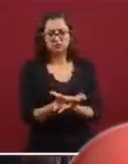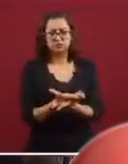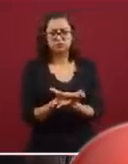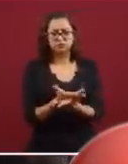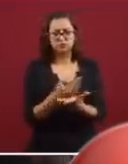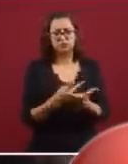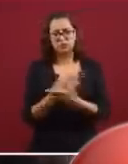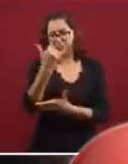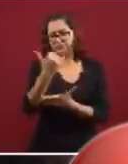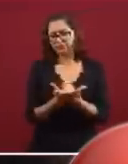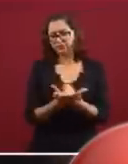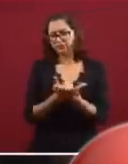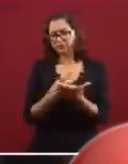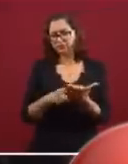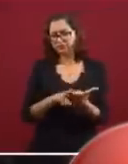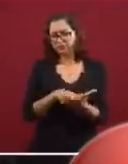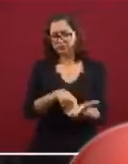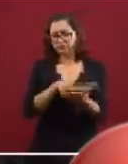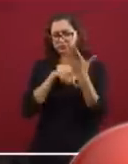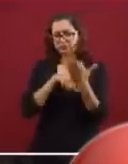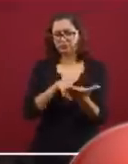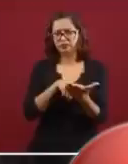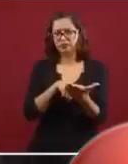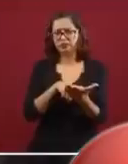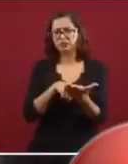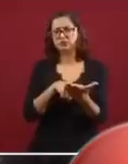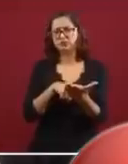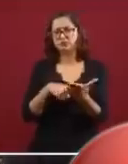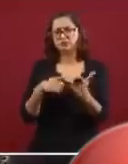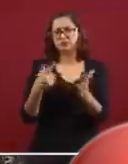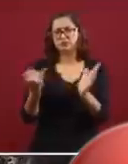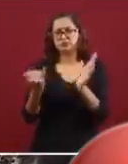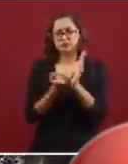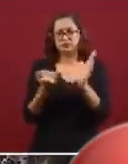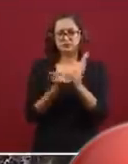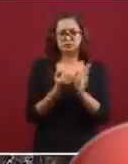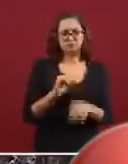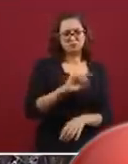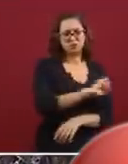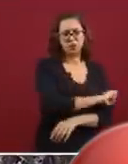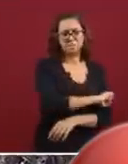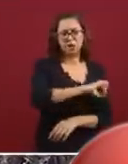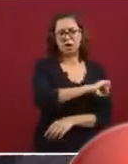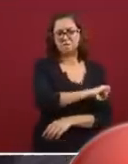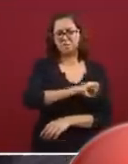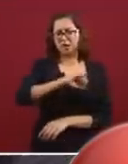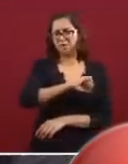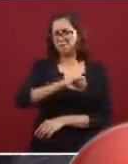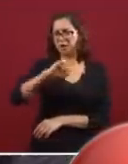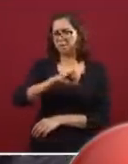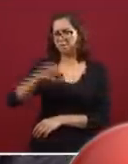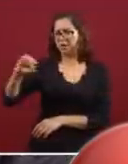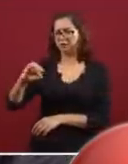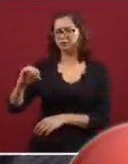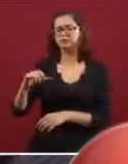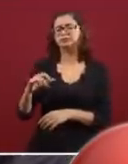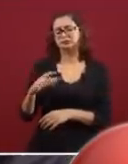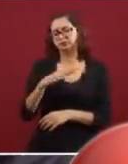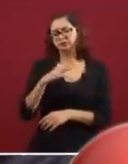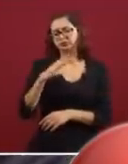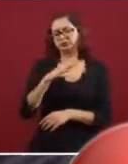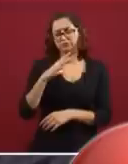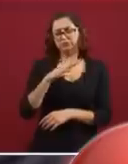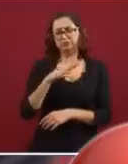un proyecto de aumentos de impuestos o de ajustes. Ya